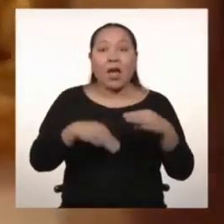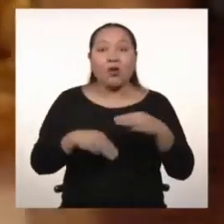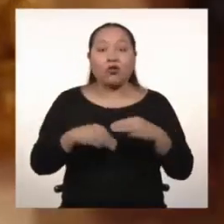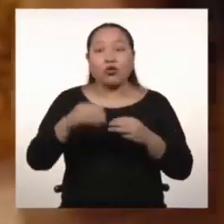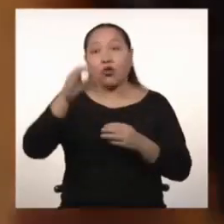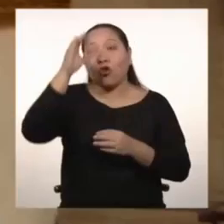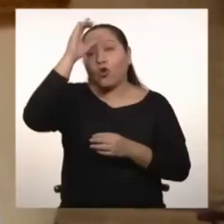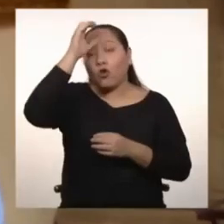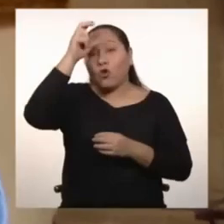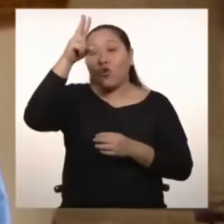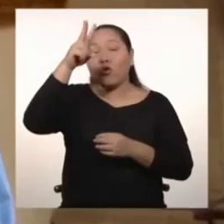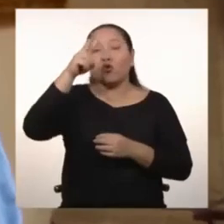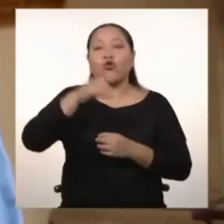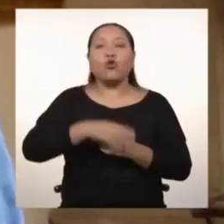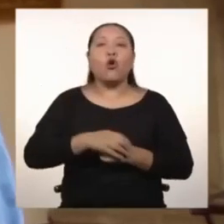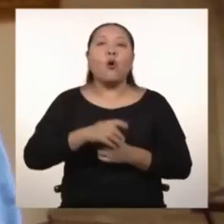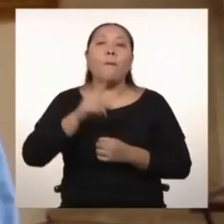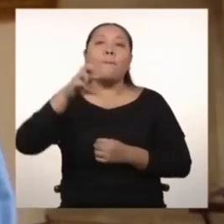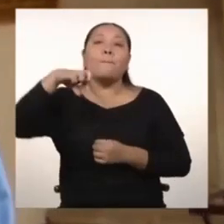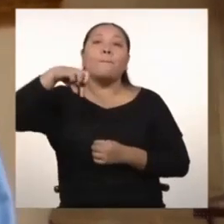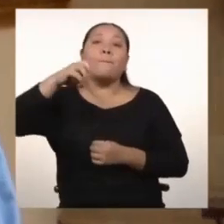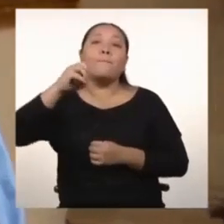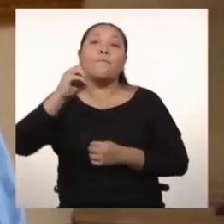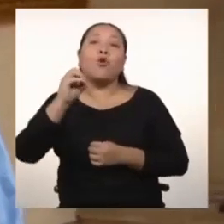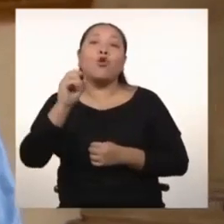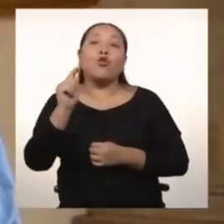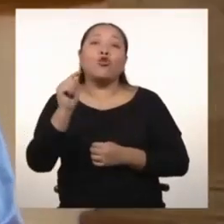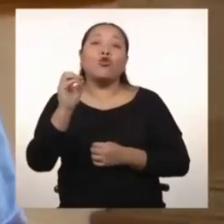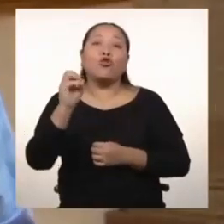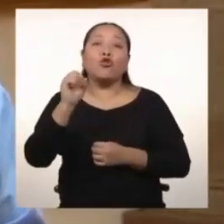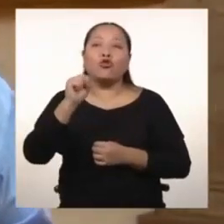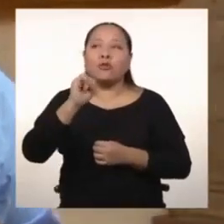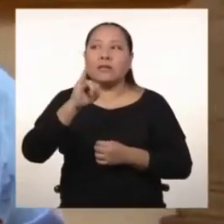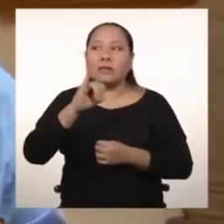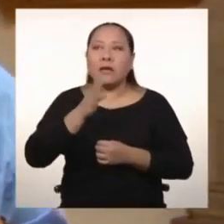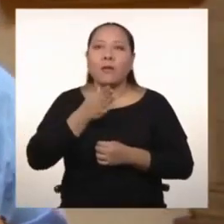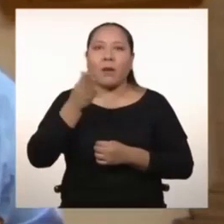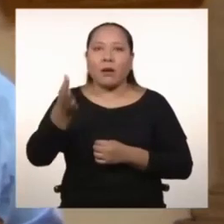como Potosí. Túpac Amaru nace